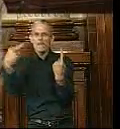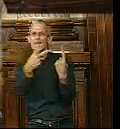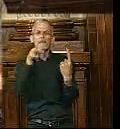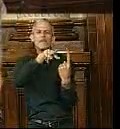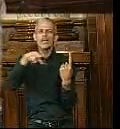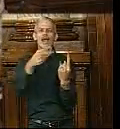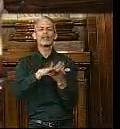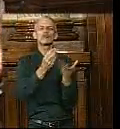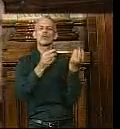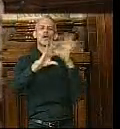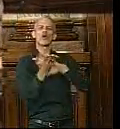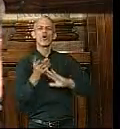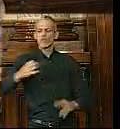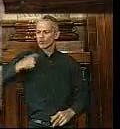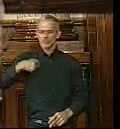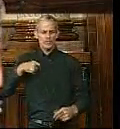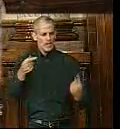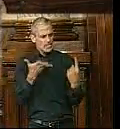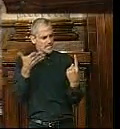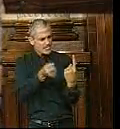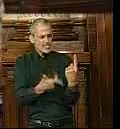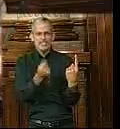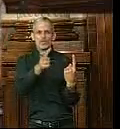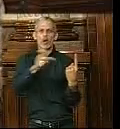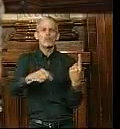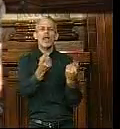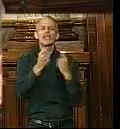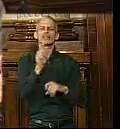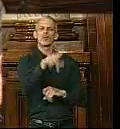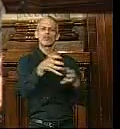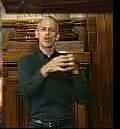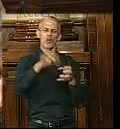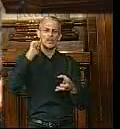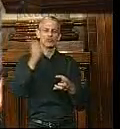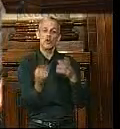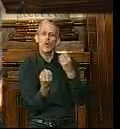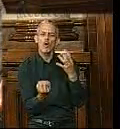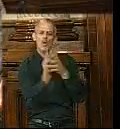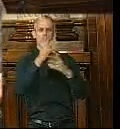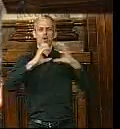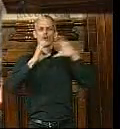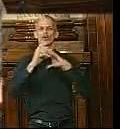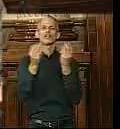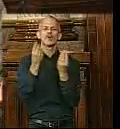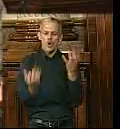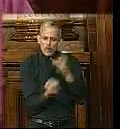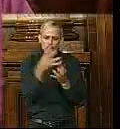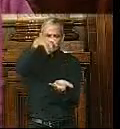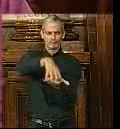cómo responder socialmente a las necesidades y cómo construir comunicación. Sí.